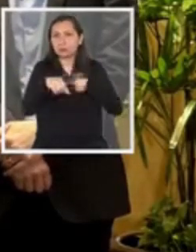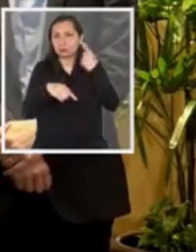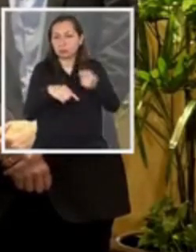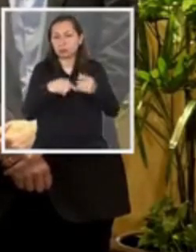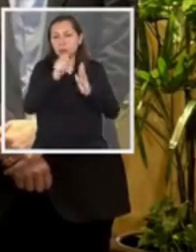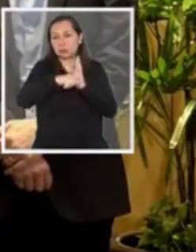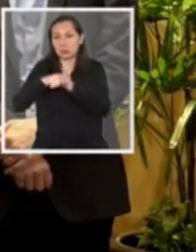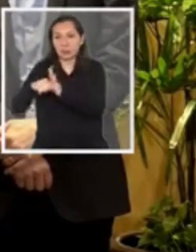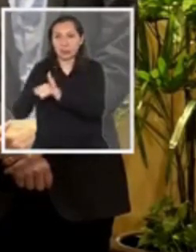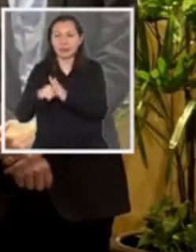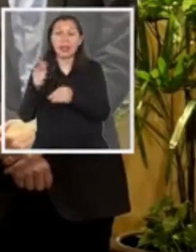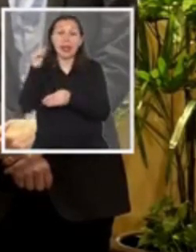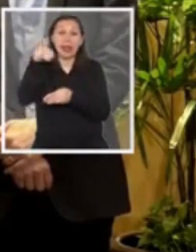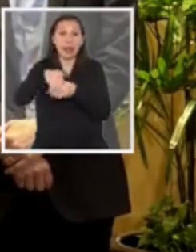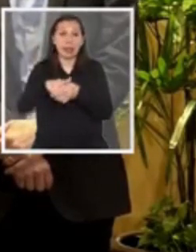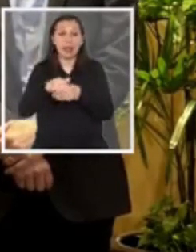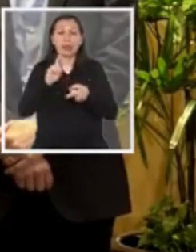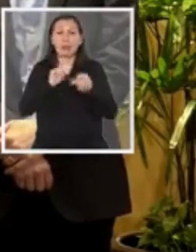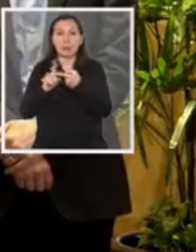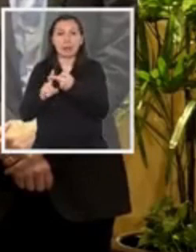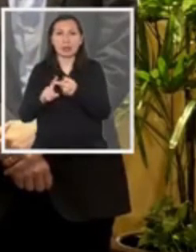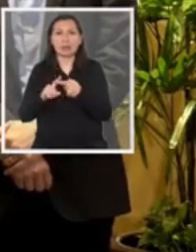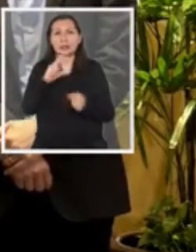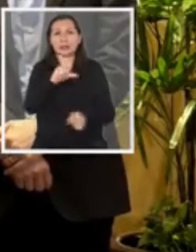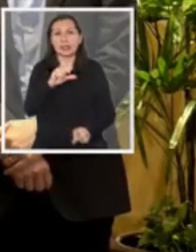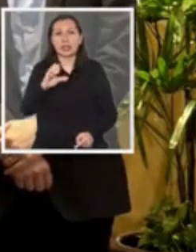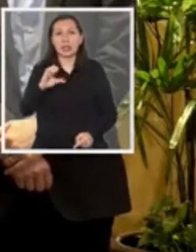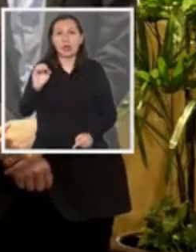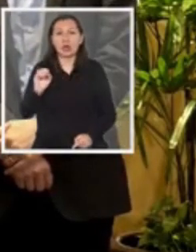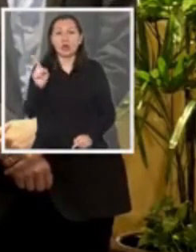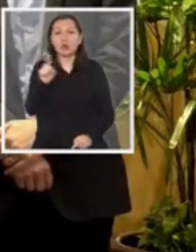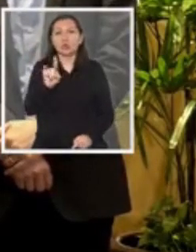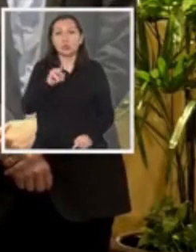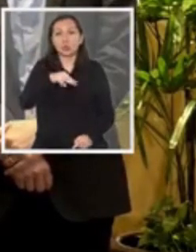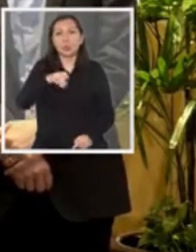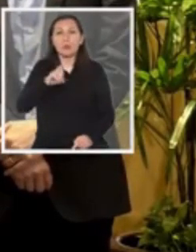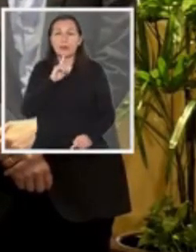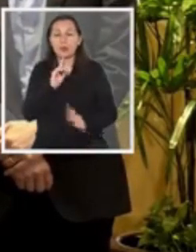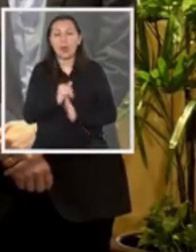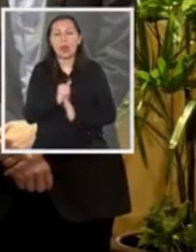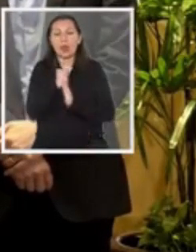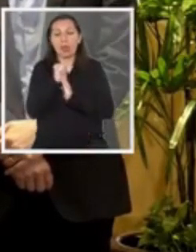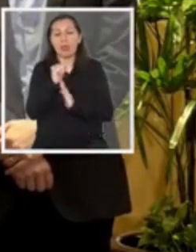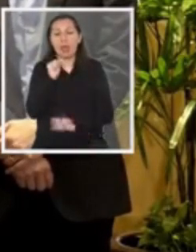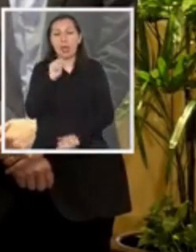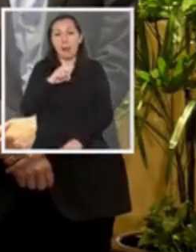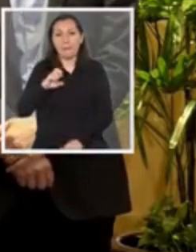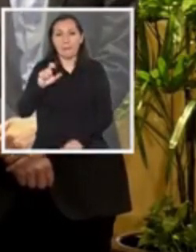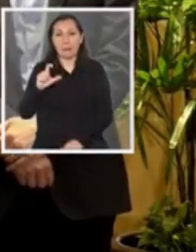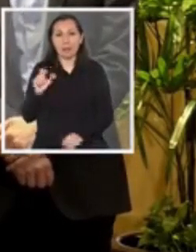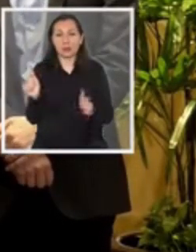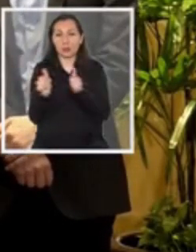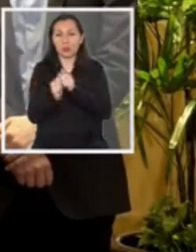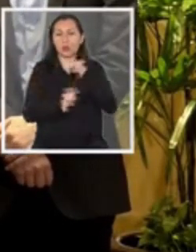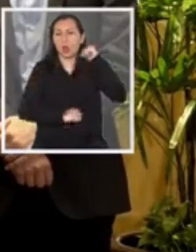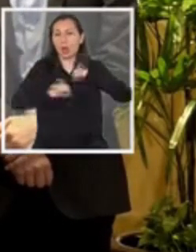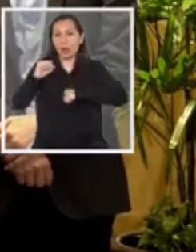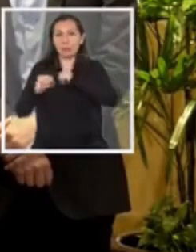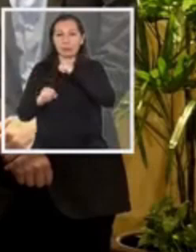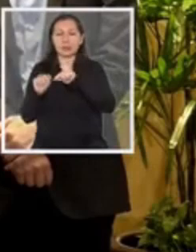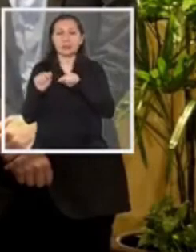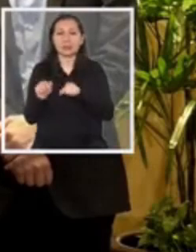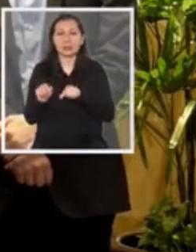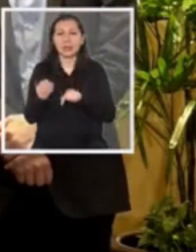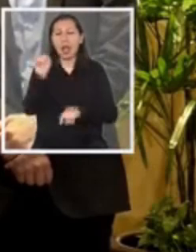meses. Durante la tarde participé en el CEO Summit como uno de los líderes de la APEC en conjunto con empresarios